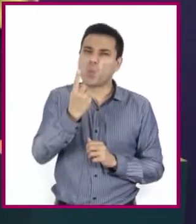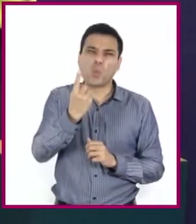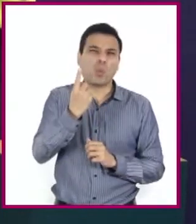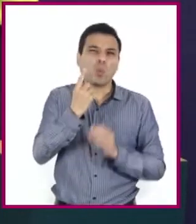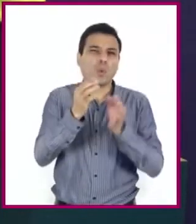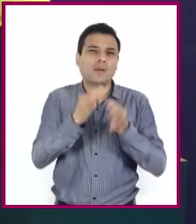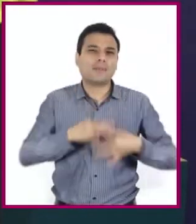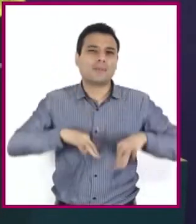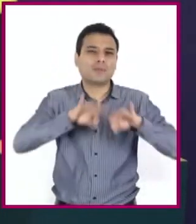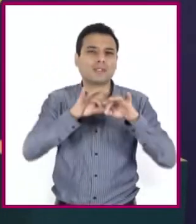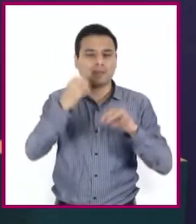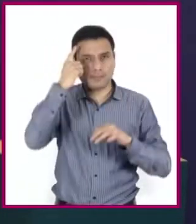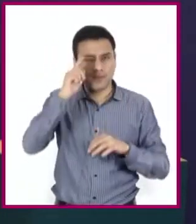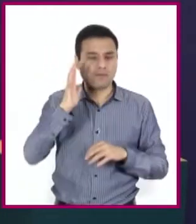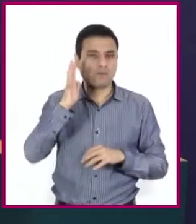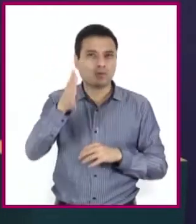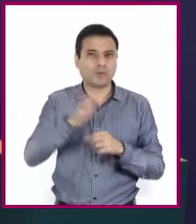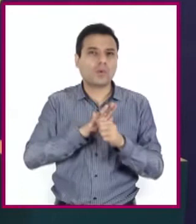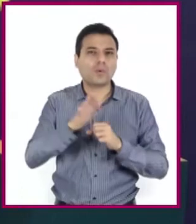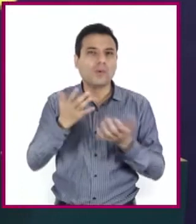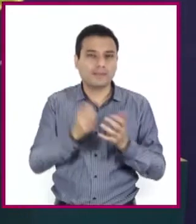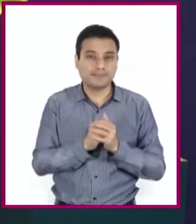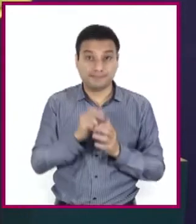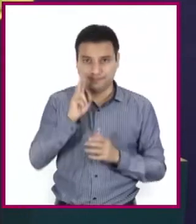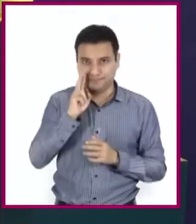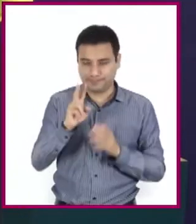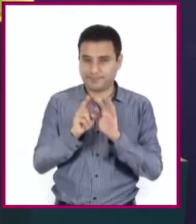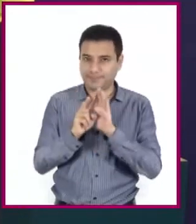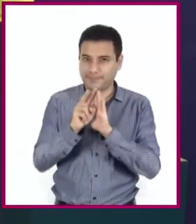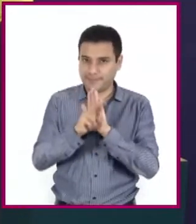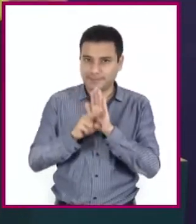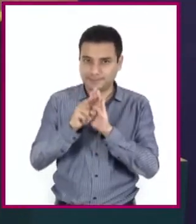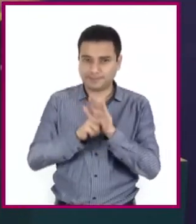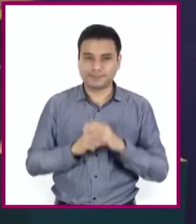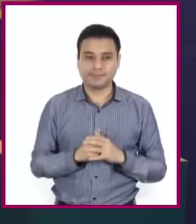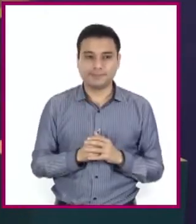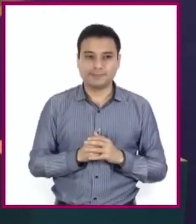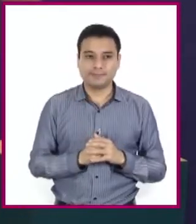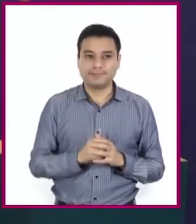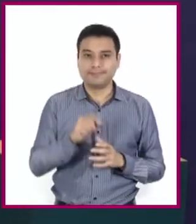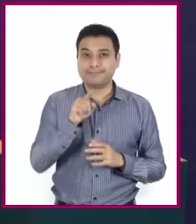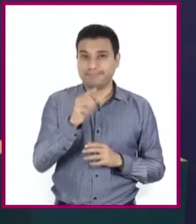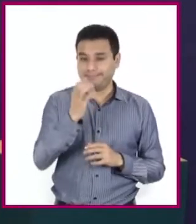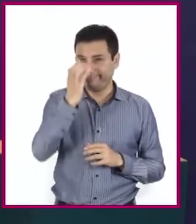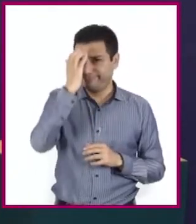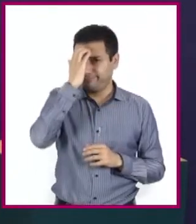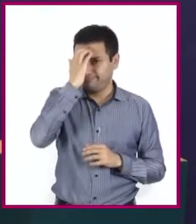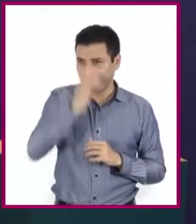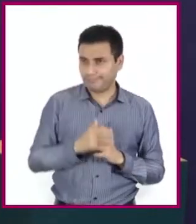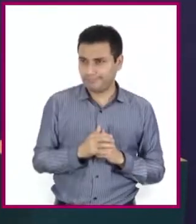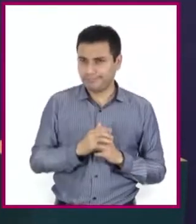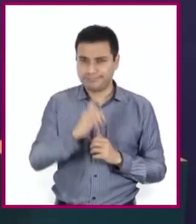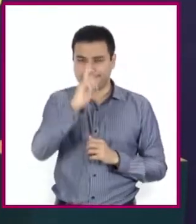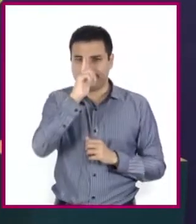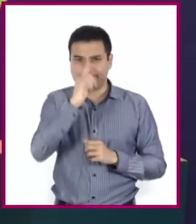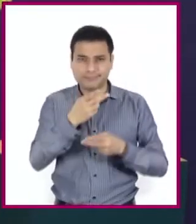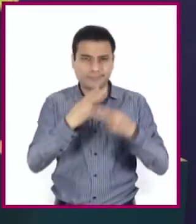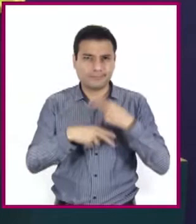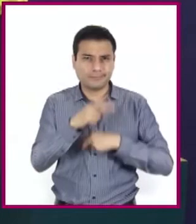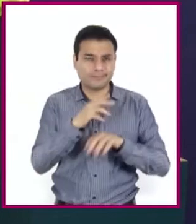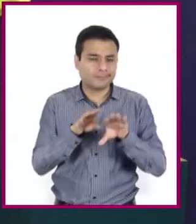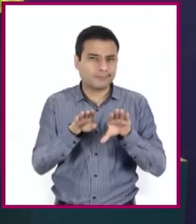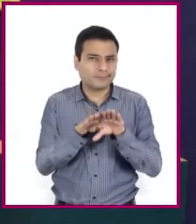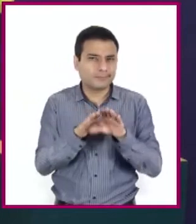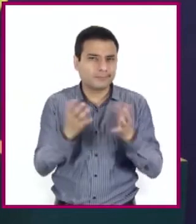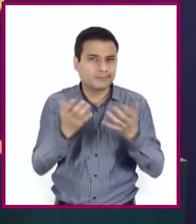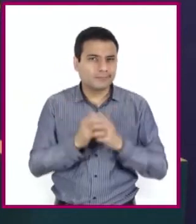futuro? Los invitamos a ver el siguiente material audiovisual para que conozcan un poco más sobre cómo se obtiene energía eléctrica con fuentes